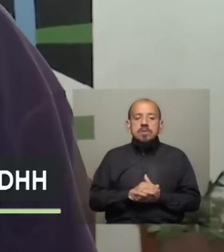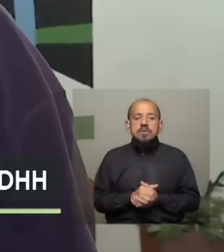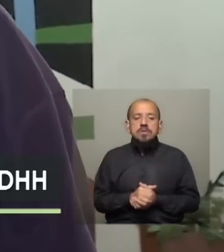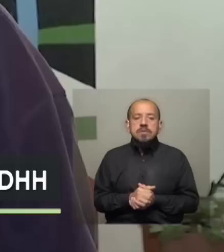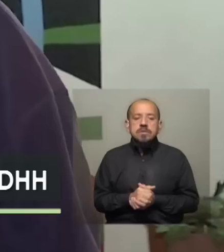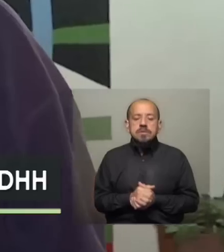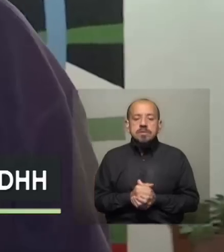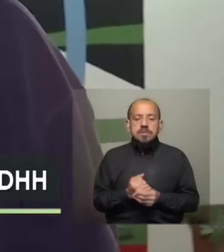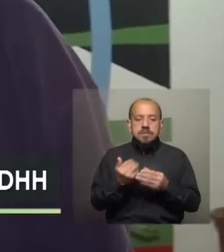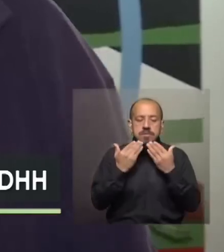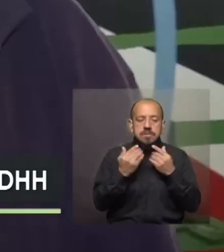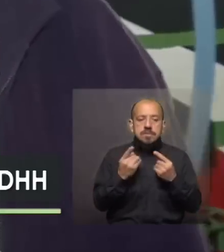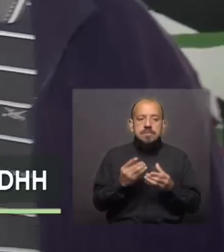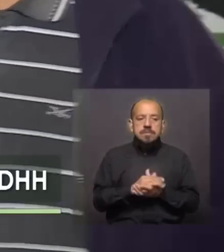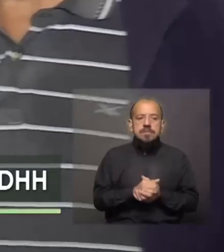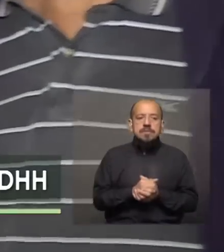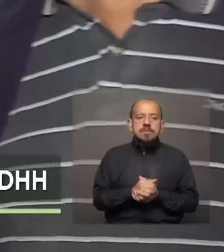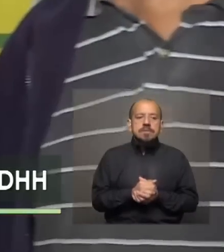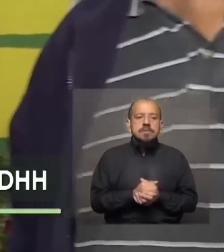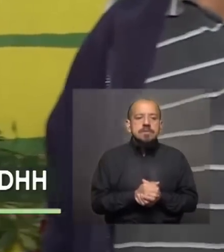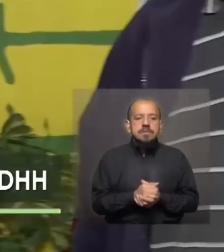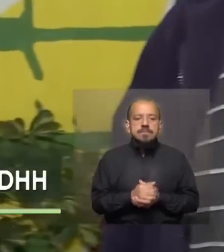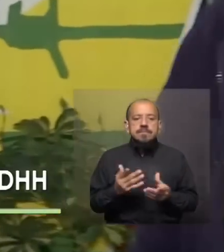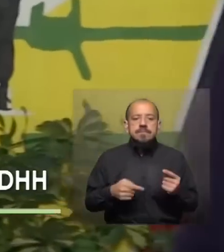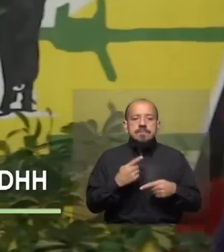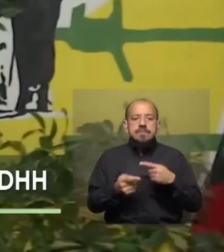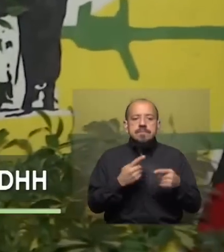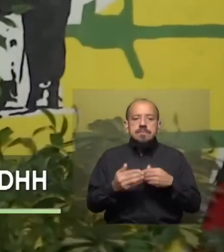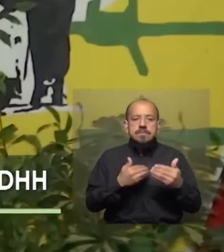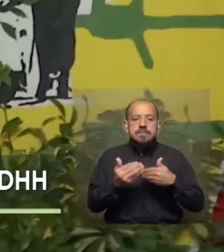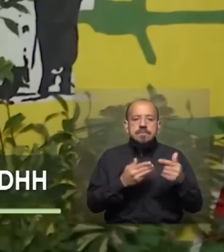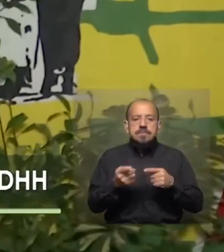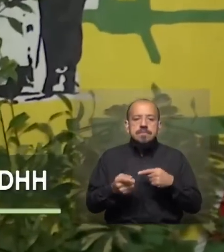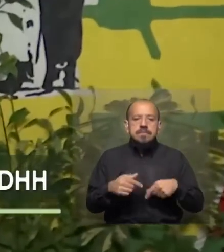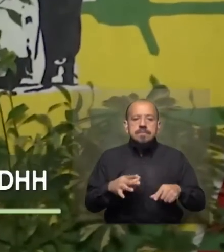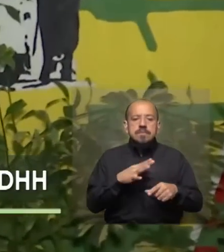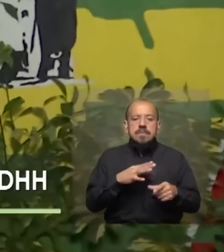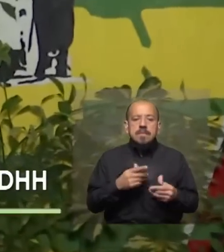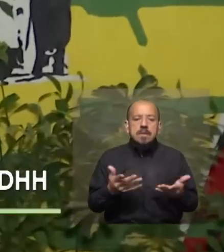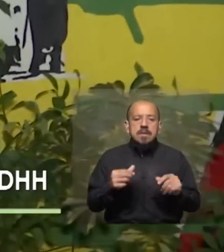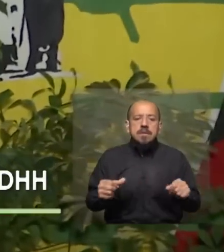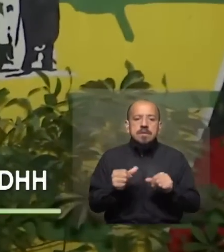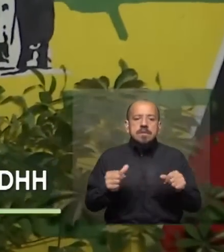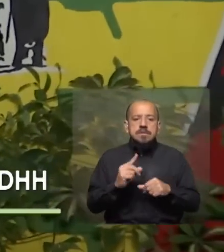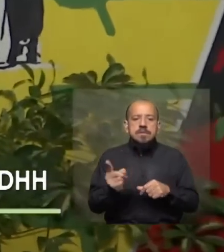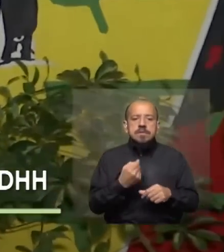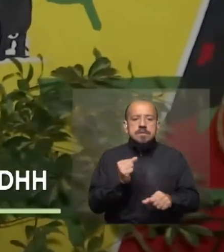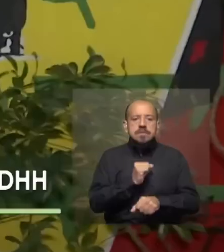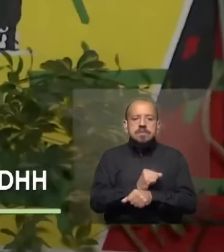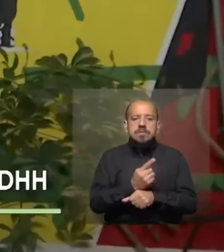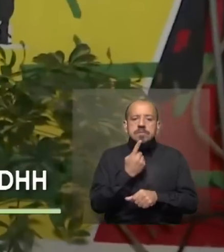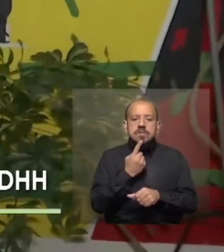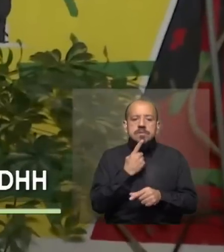Muchas gracias por estos minutos para mbd noticias vamos a estar siguiendo El Avance de esta petición que están haciendo los expresos políticos